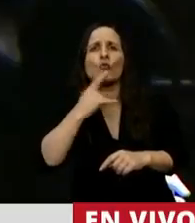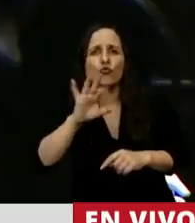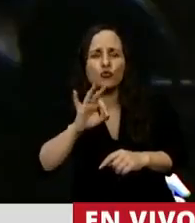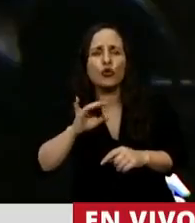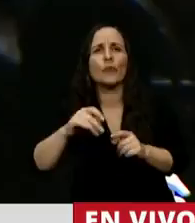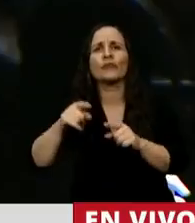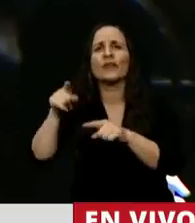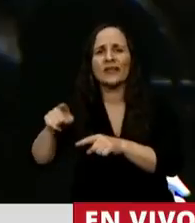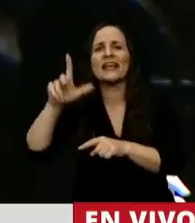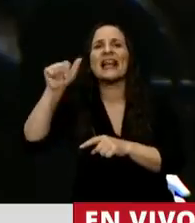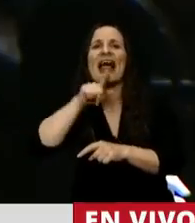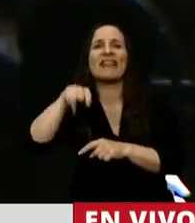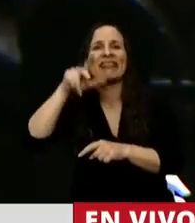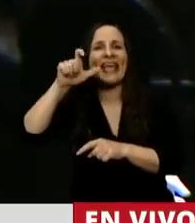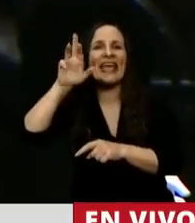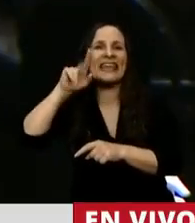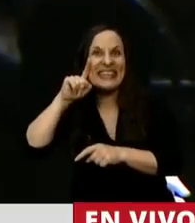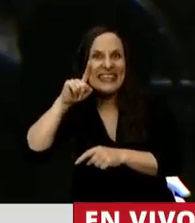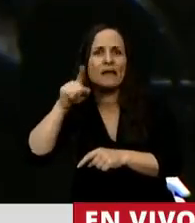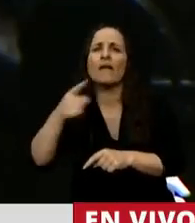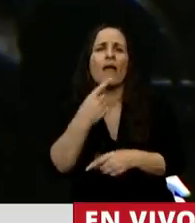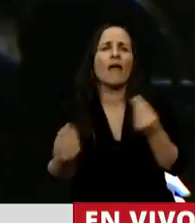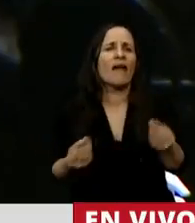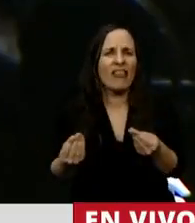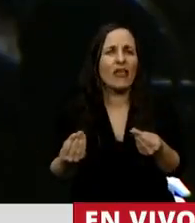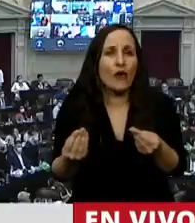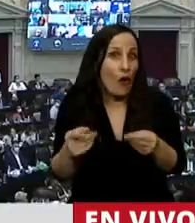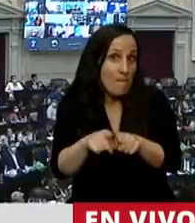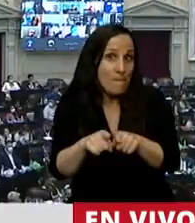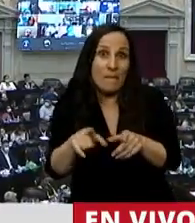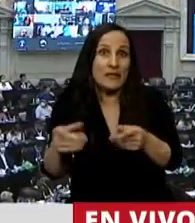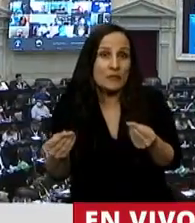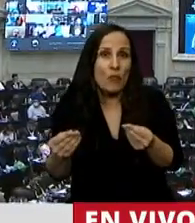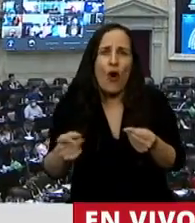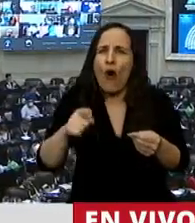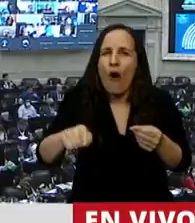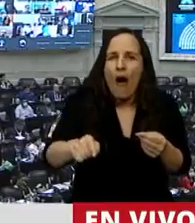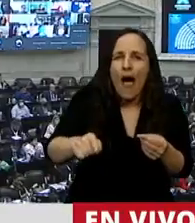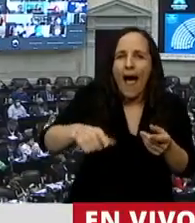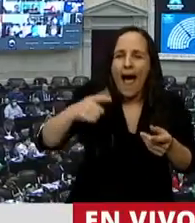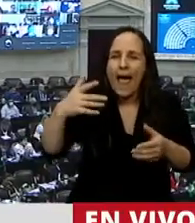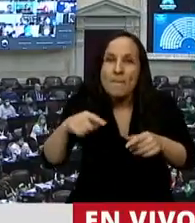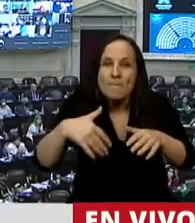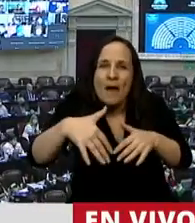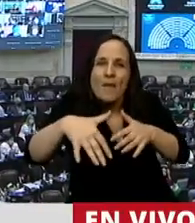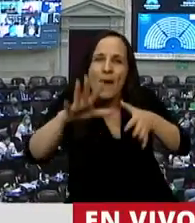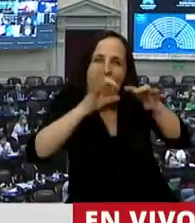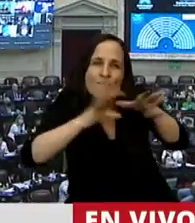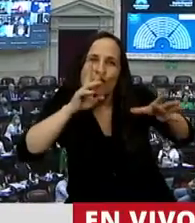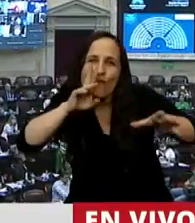a Julieta Lanteri, que dijo: como está pasando, arden fogatas de emancipación